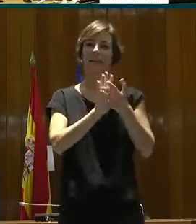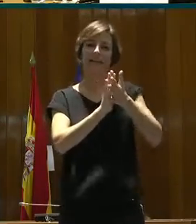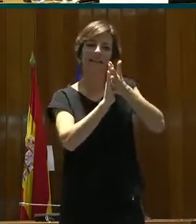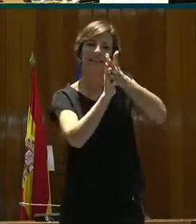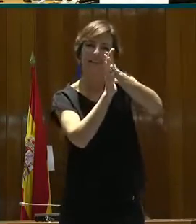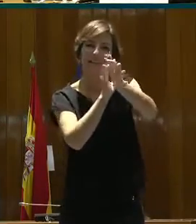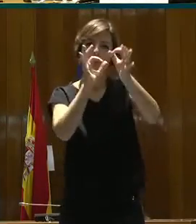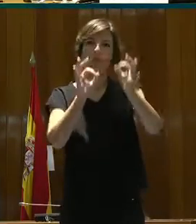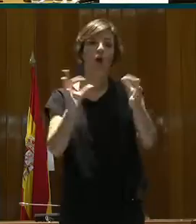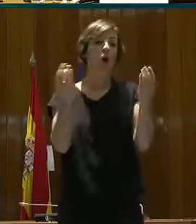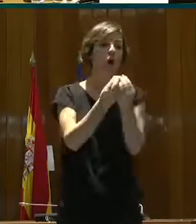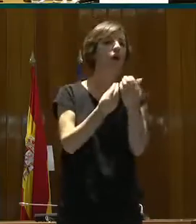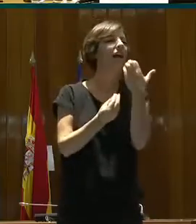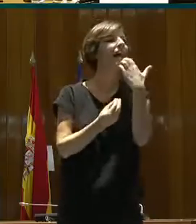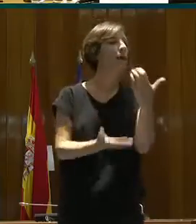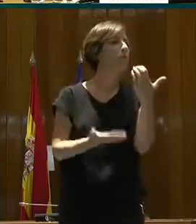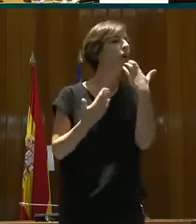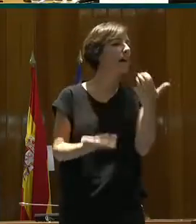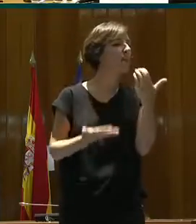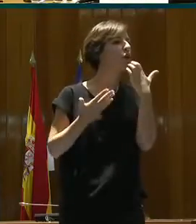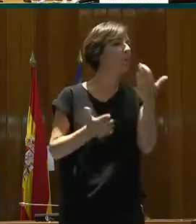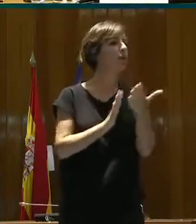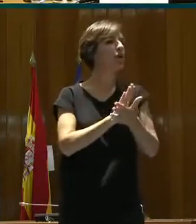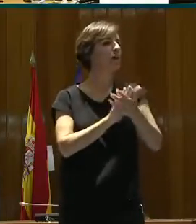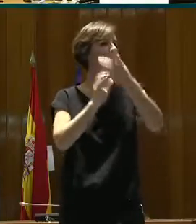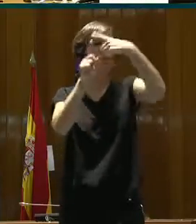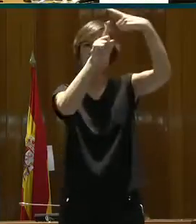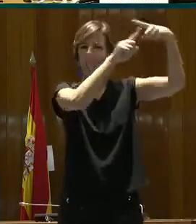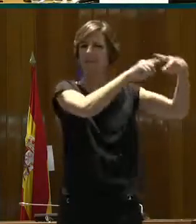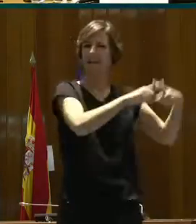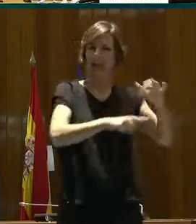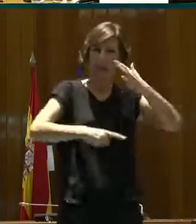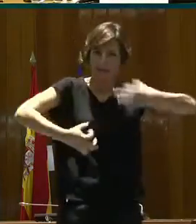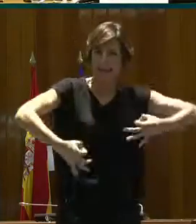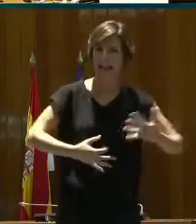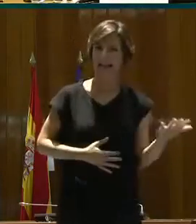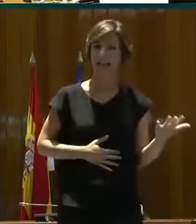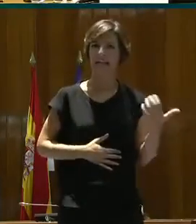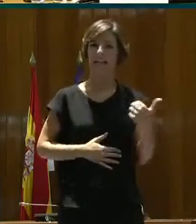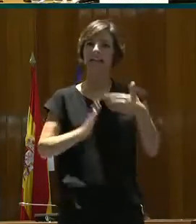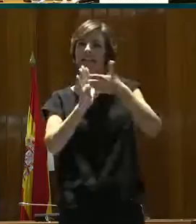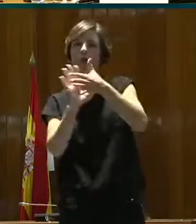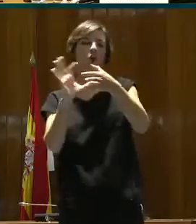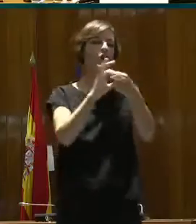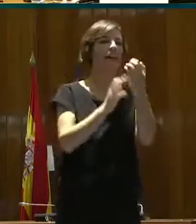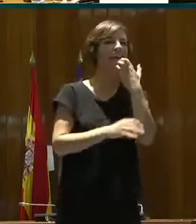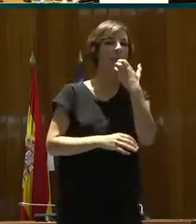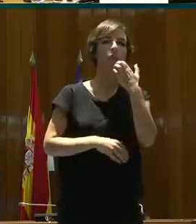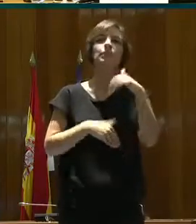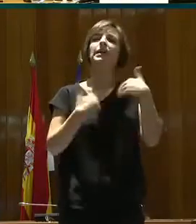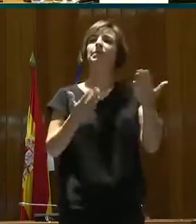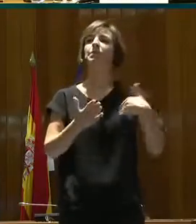de ejemplos representativos de lenguas de signos existentes, lenguas de signos reales, tests que se puedan usar